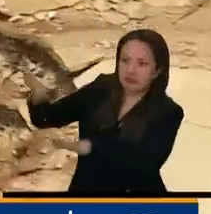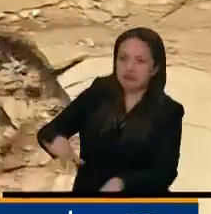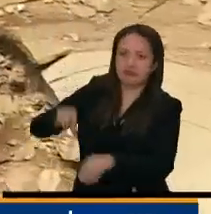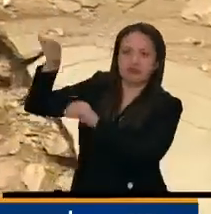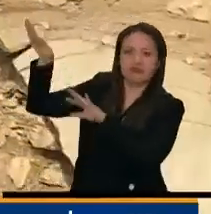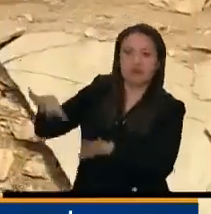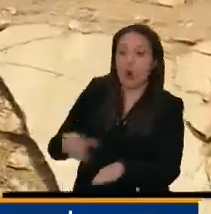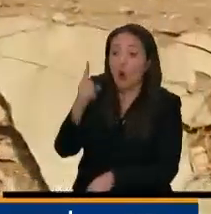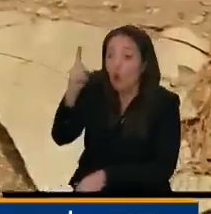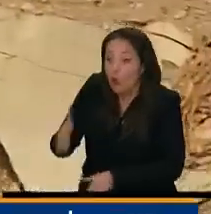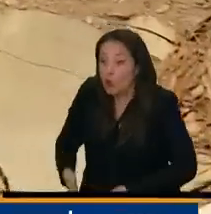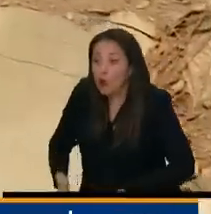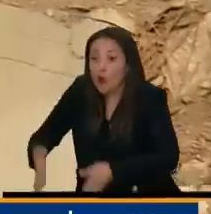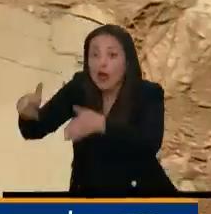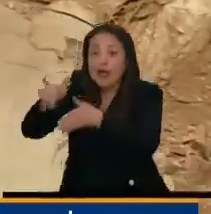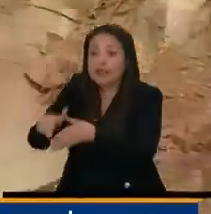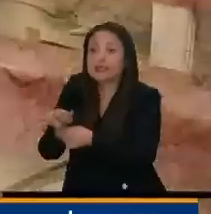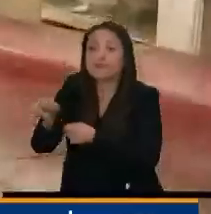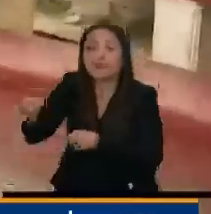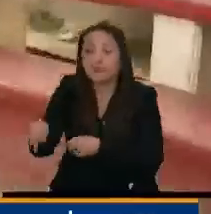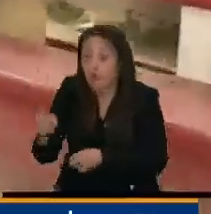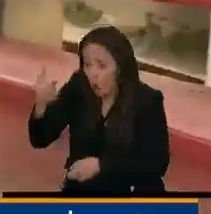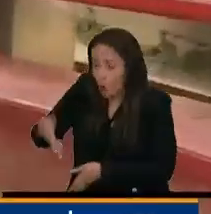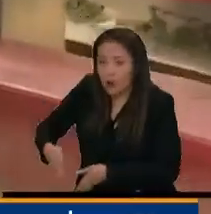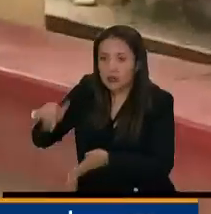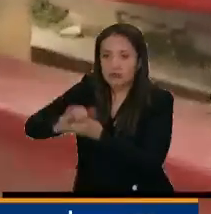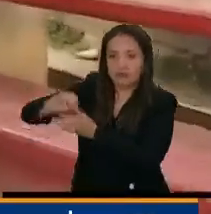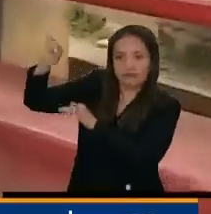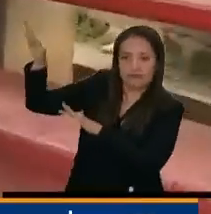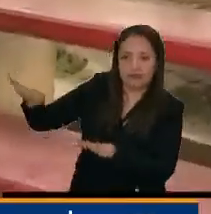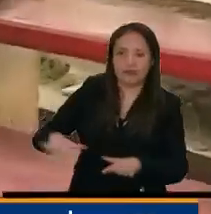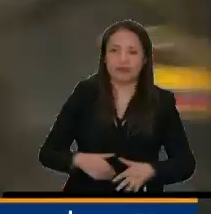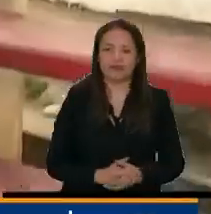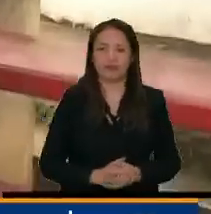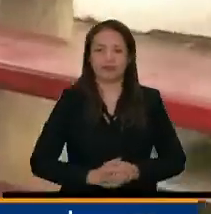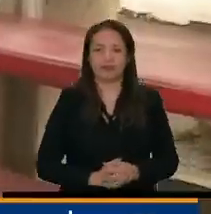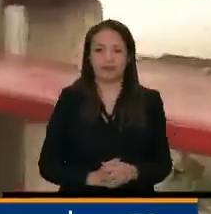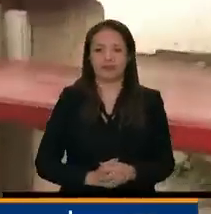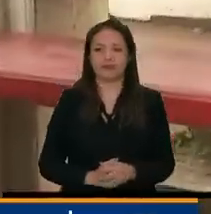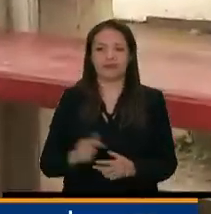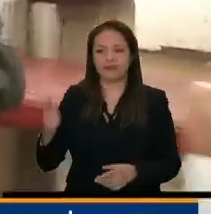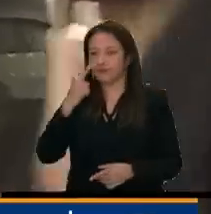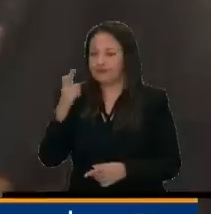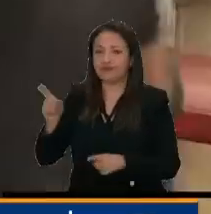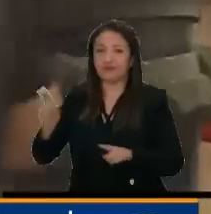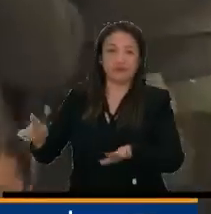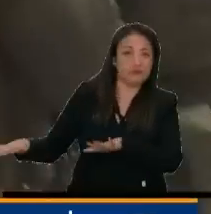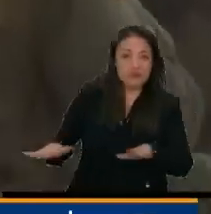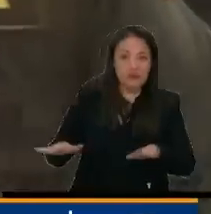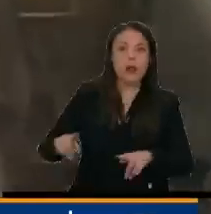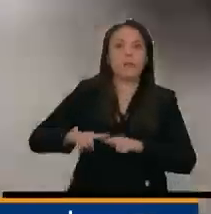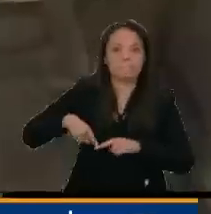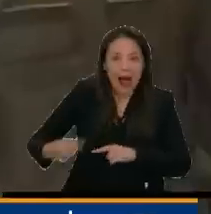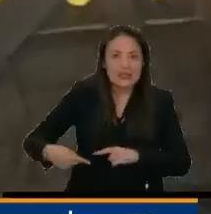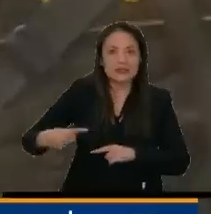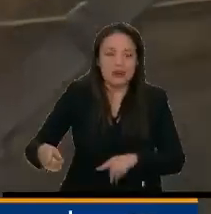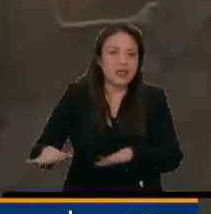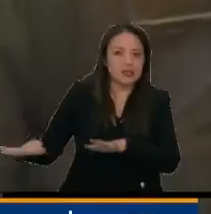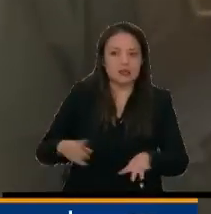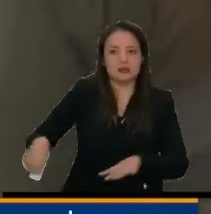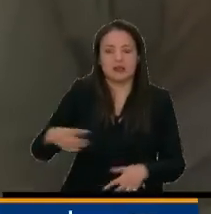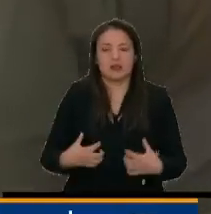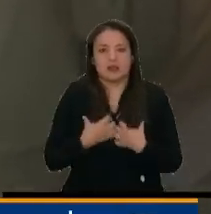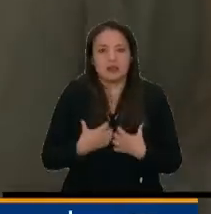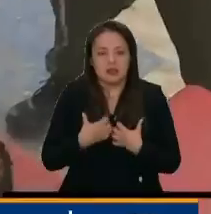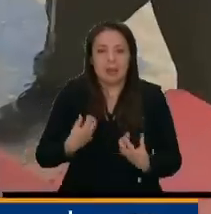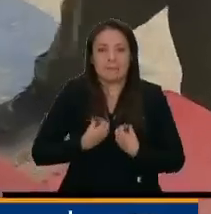sobre la única vía que tiene el municipio. Exacto, una saquémosla para el hospital. Ahí está la camioneta. Y las réplicas del temblor siguen generando pánico y zozobra entre